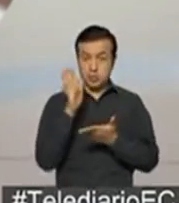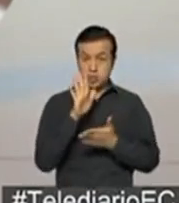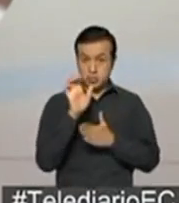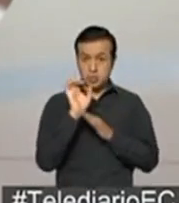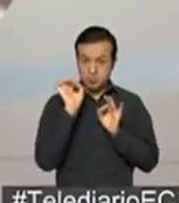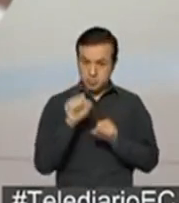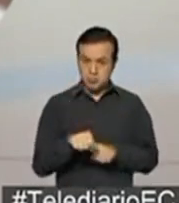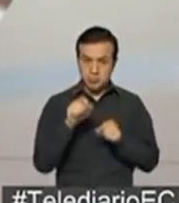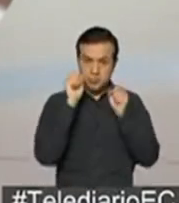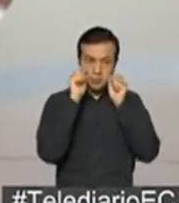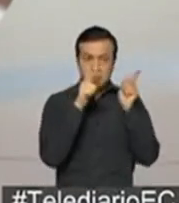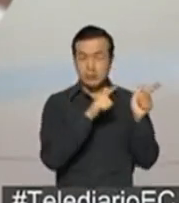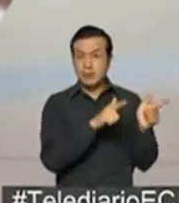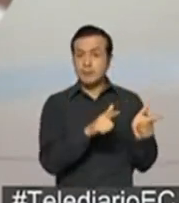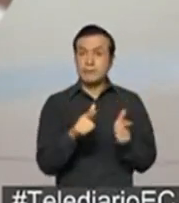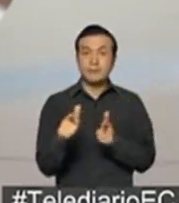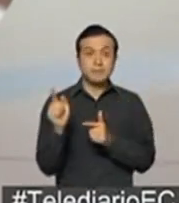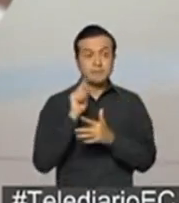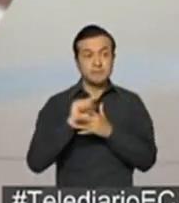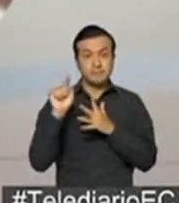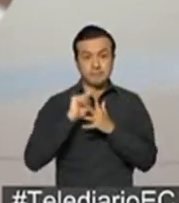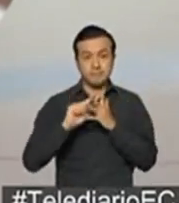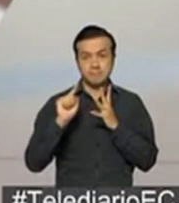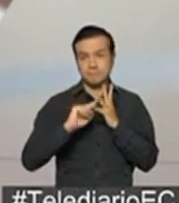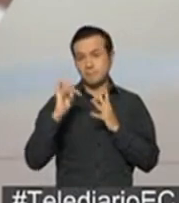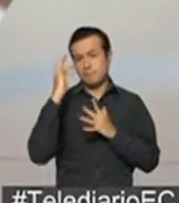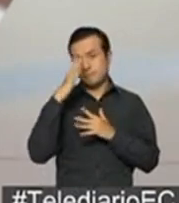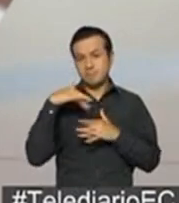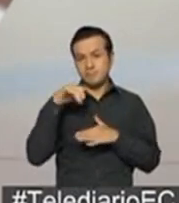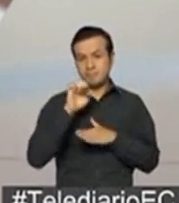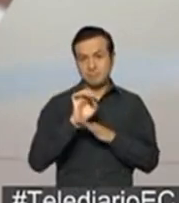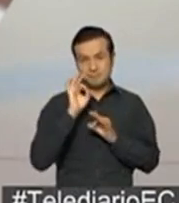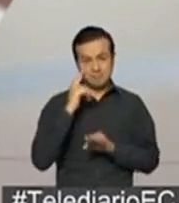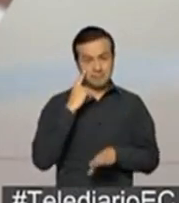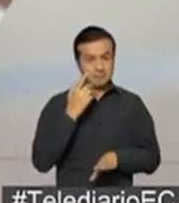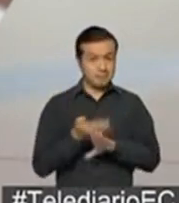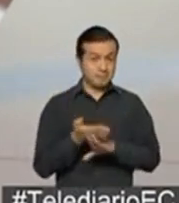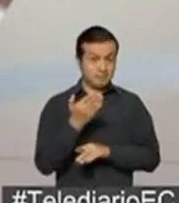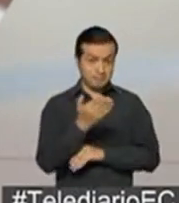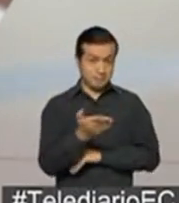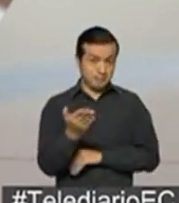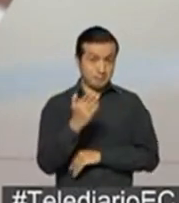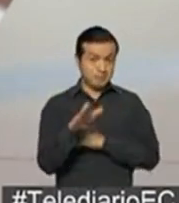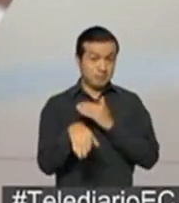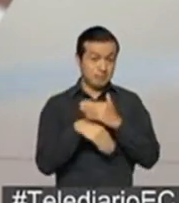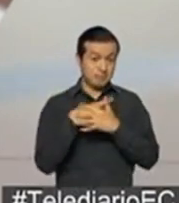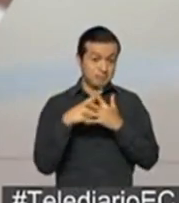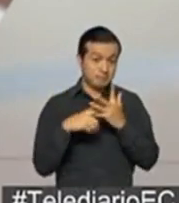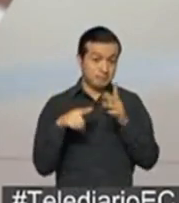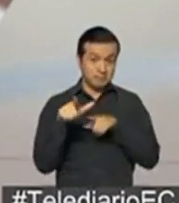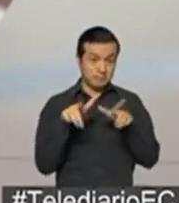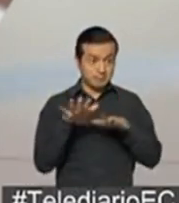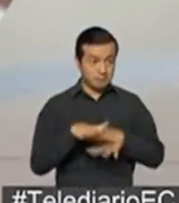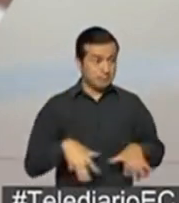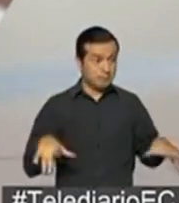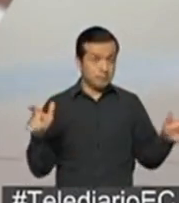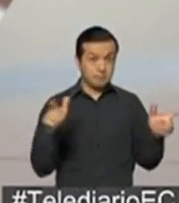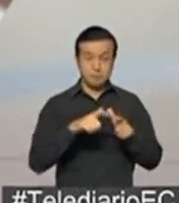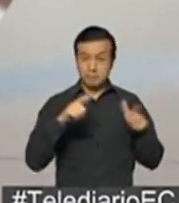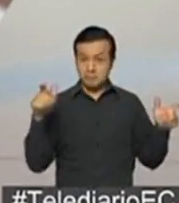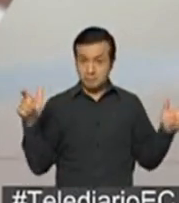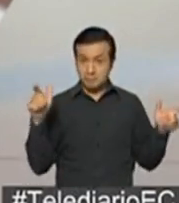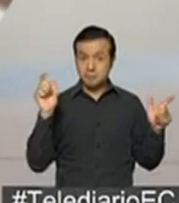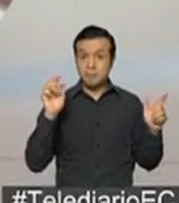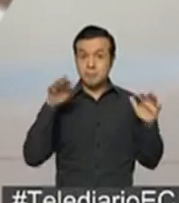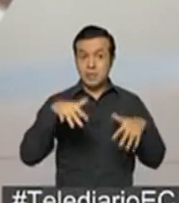que estemos pendientes de cada cosa maravillosa que tenemos para mostrar. Así que todos los pueblos chiquitos, esos pueblos mágicos,